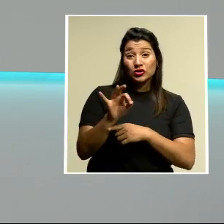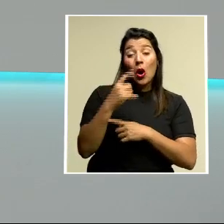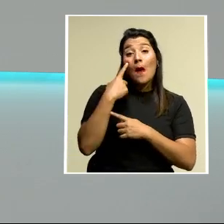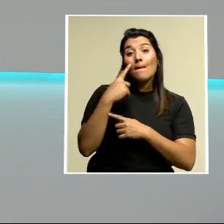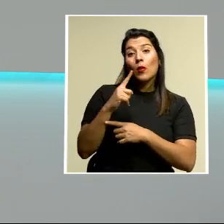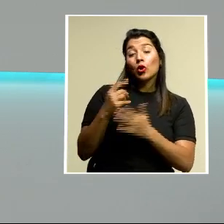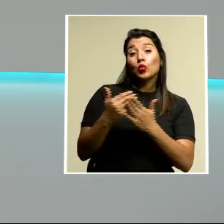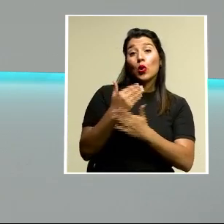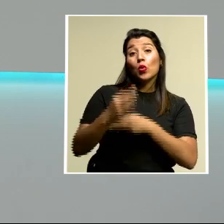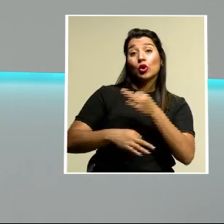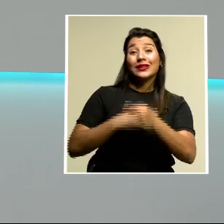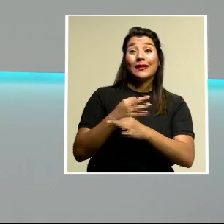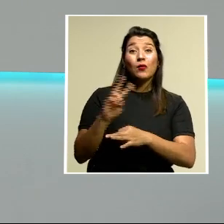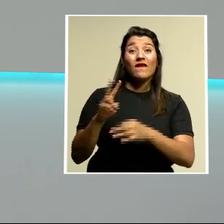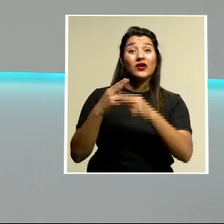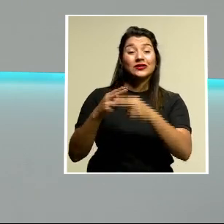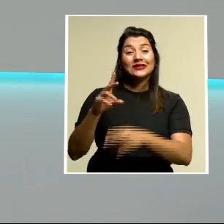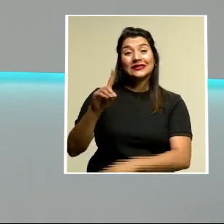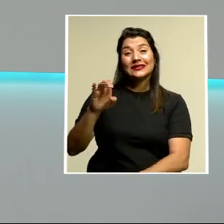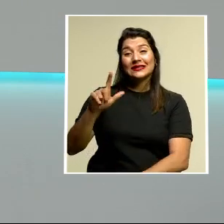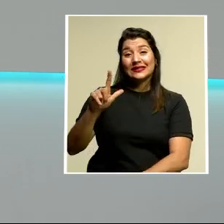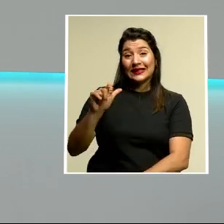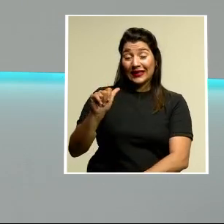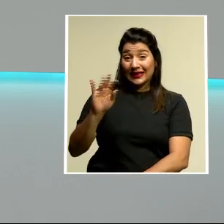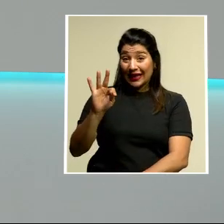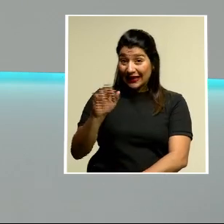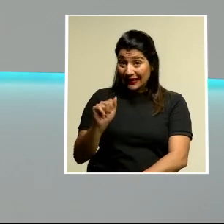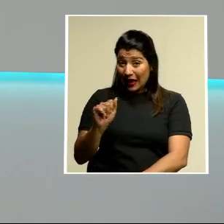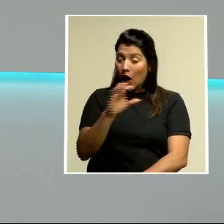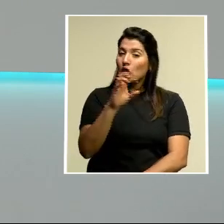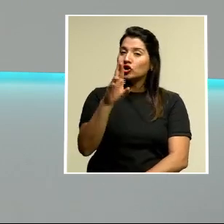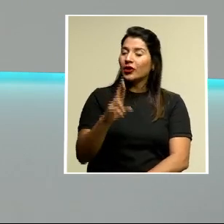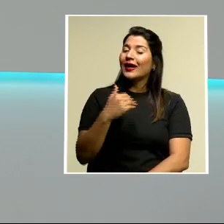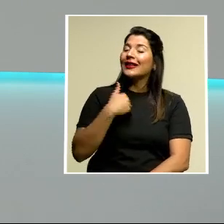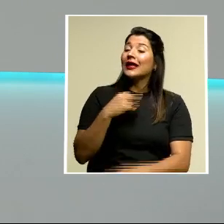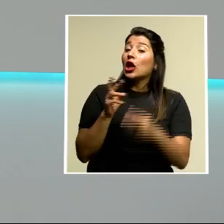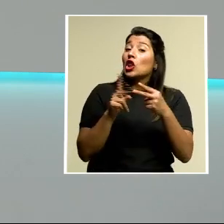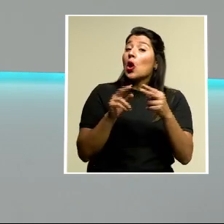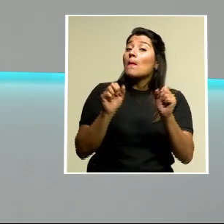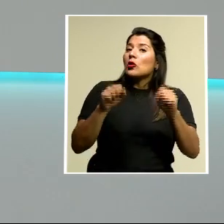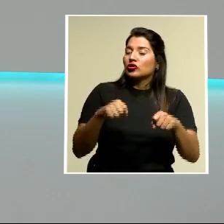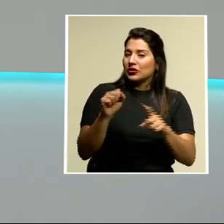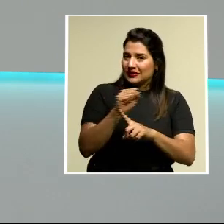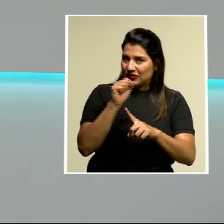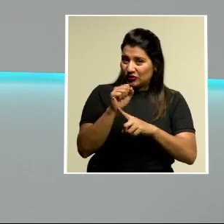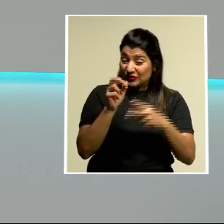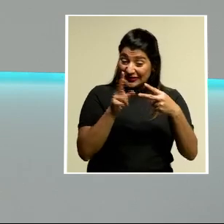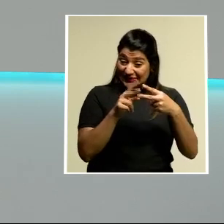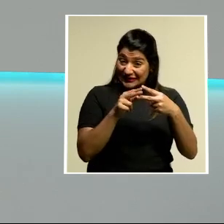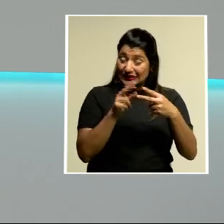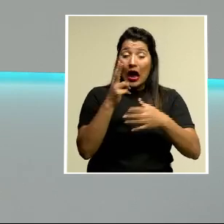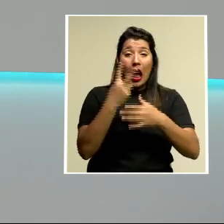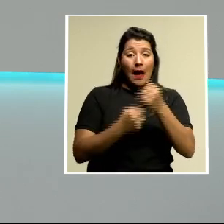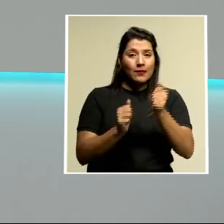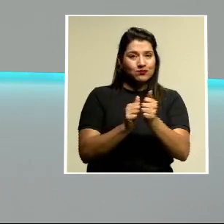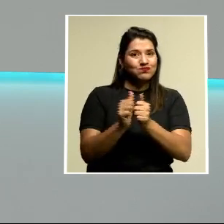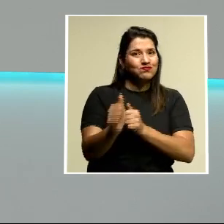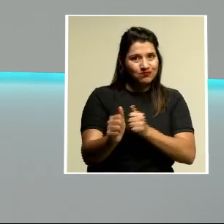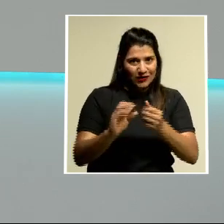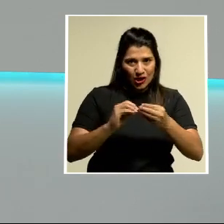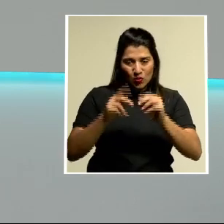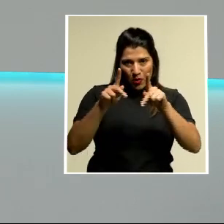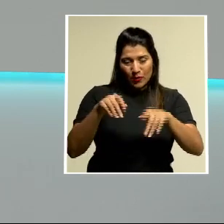esperaría. Obviamente, naturalmente, si hay mayor movimiento, pues posiblemente haya un aumento de casos. Muchísimas gracias,